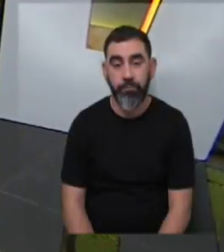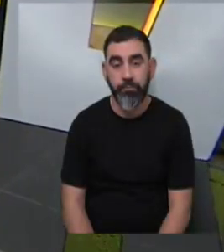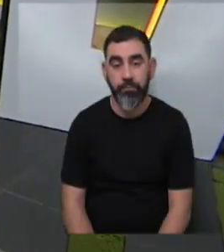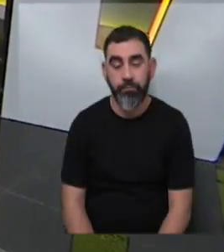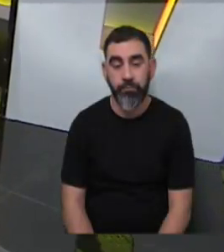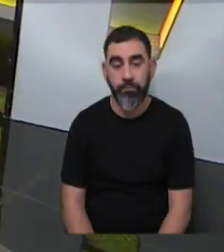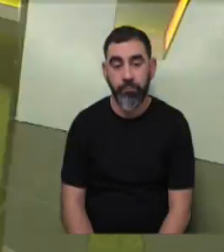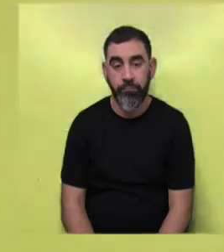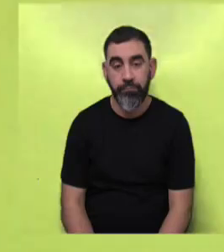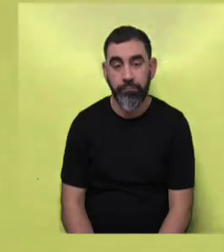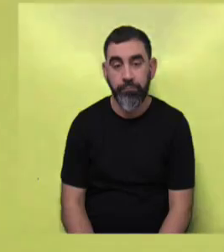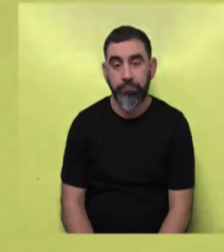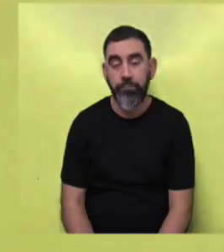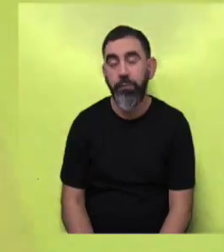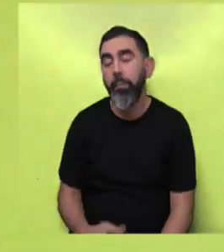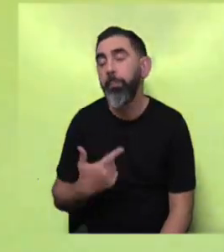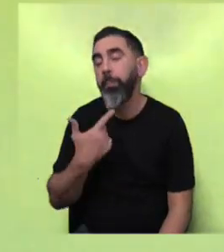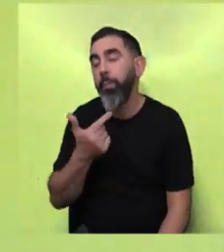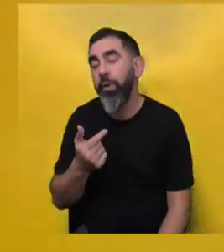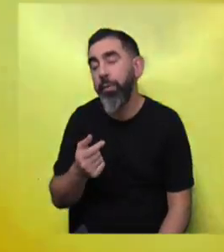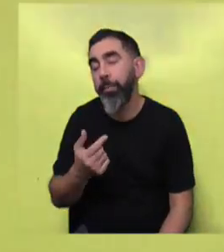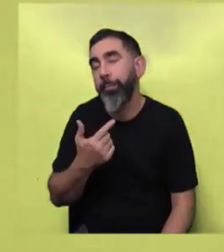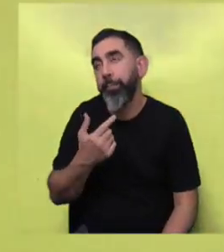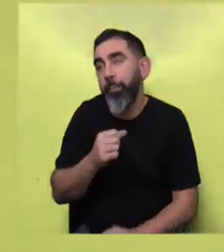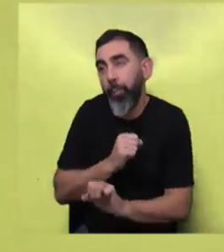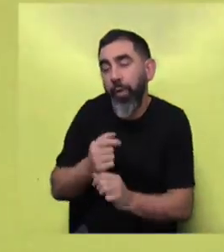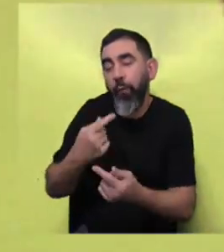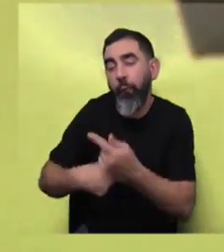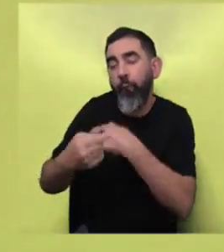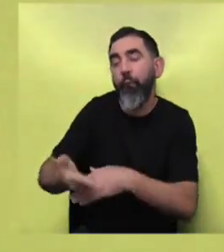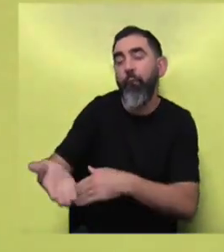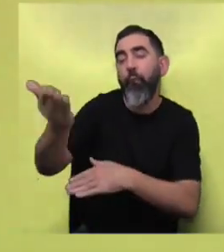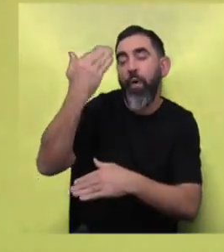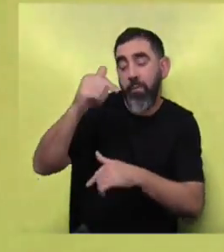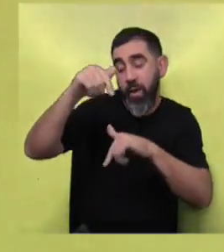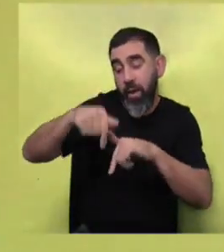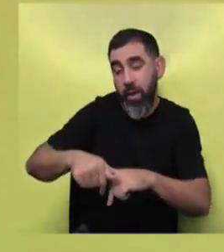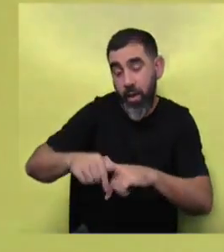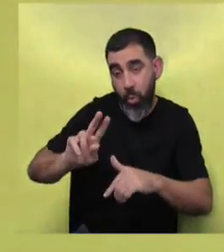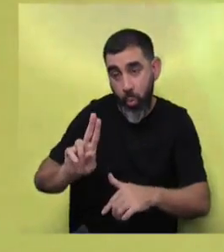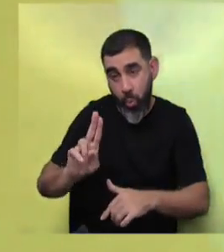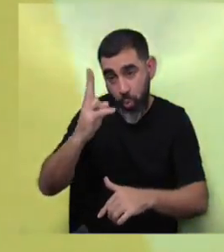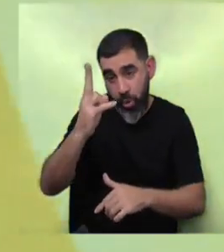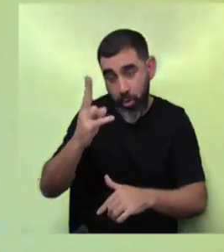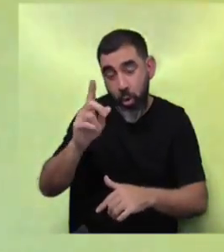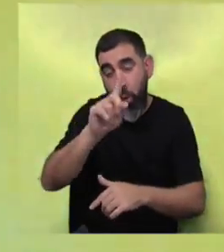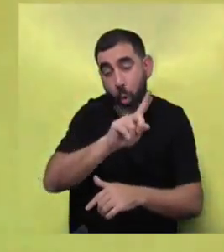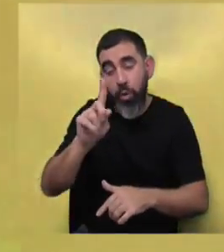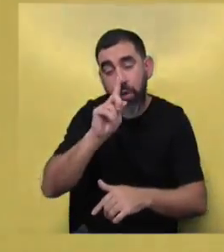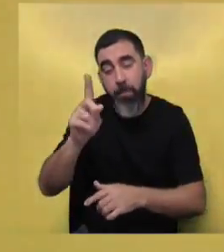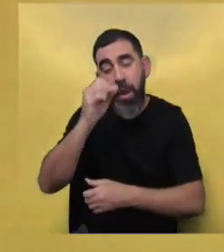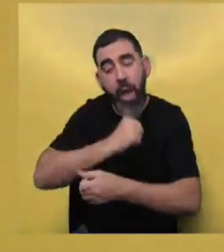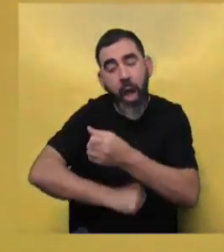A ver, si uno pudiera volver en el tiempo, en este territorio, sin desplazarnos, 11.000 años